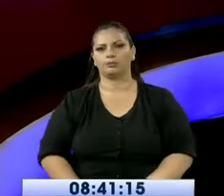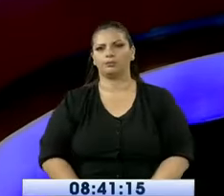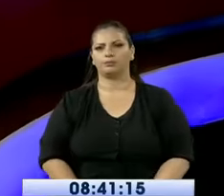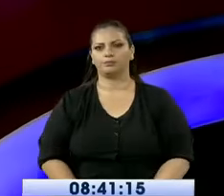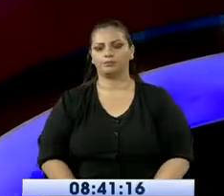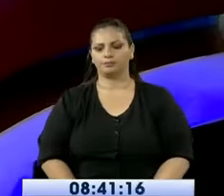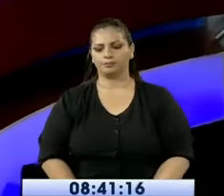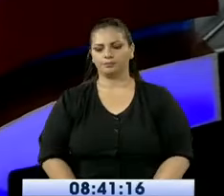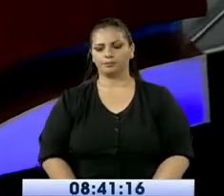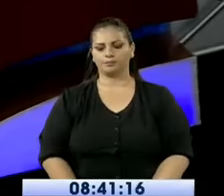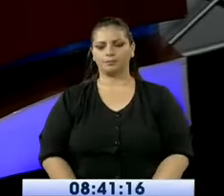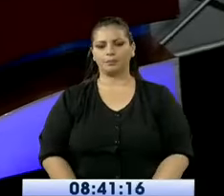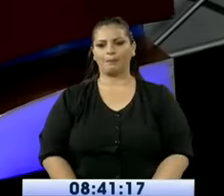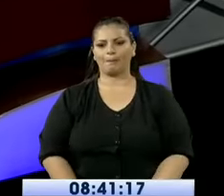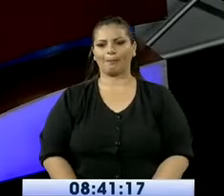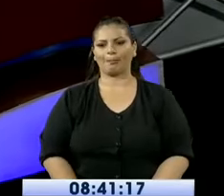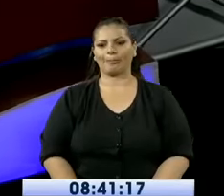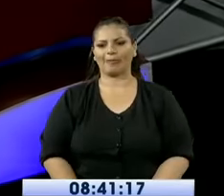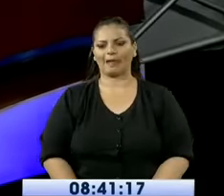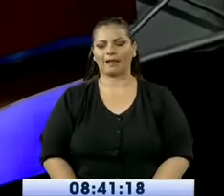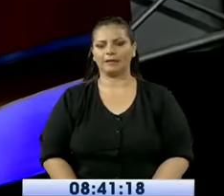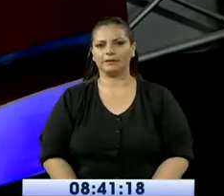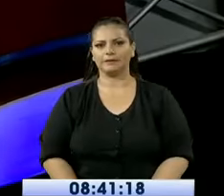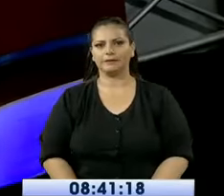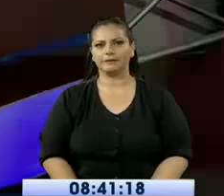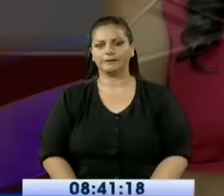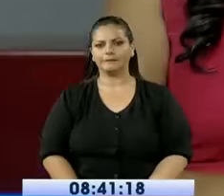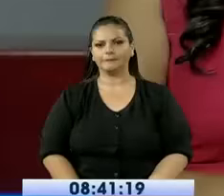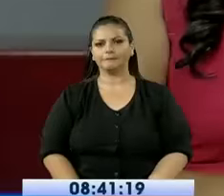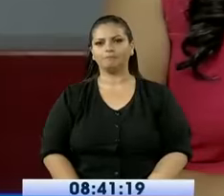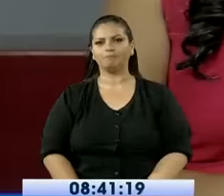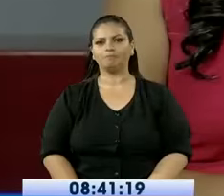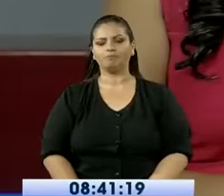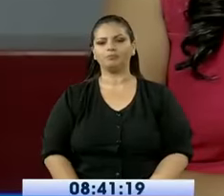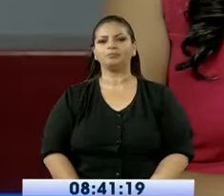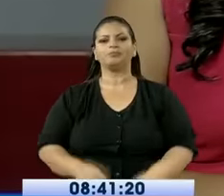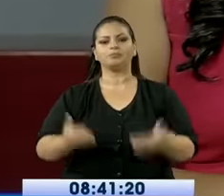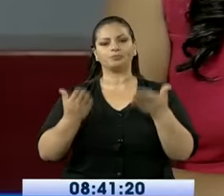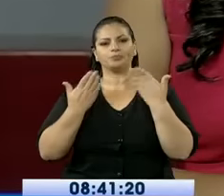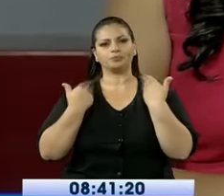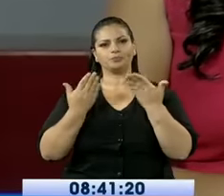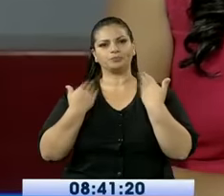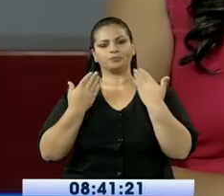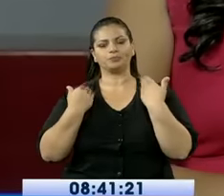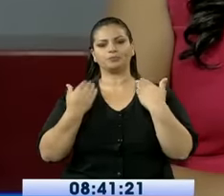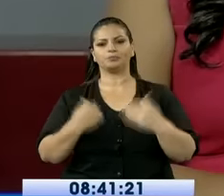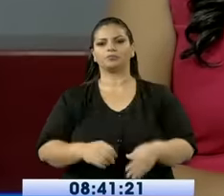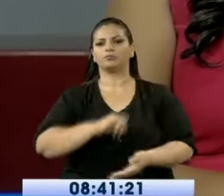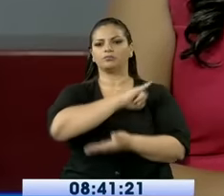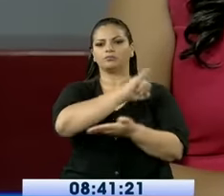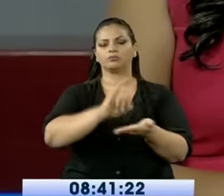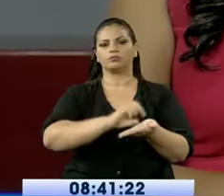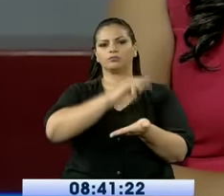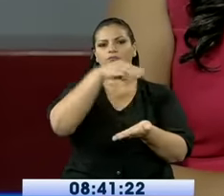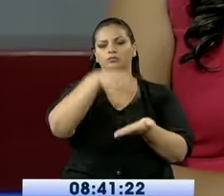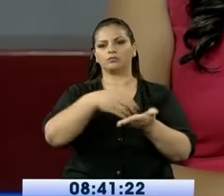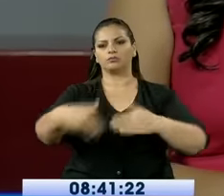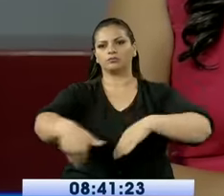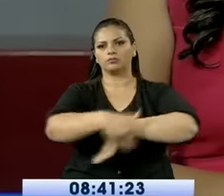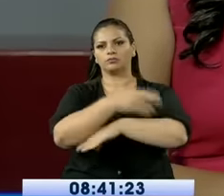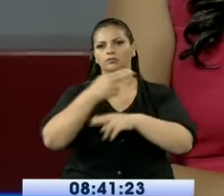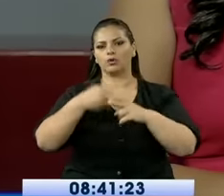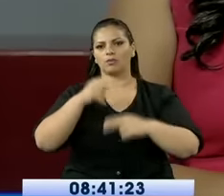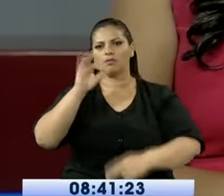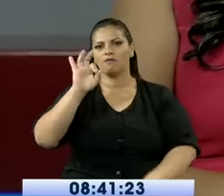Dos personas resultaron heridas en un accidente de tránsito ocurrido en la avenida Felipe Peso a la altura de la cooperativa Juan Montalvo al noroeste de Guayaquil. En